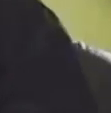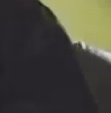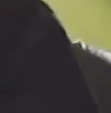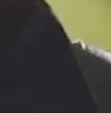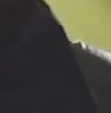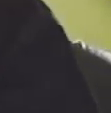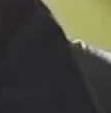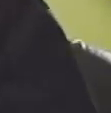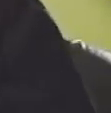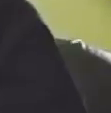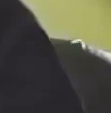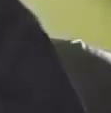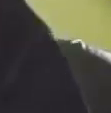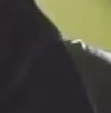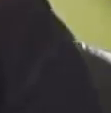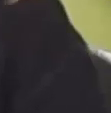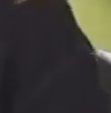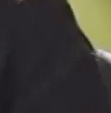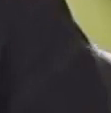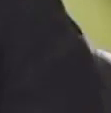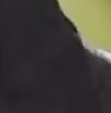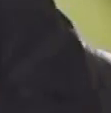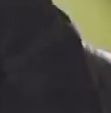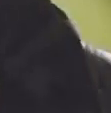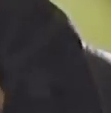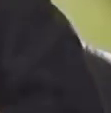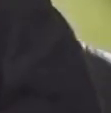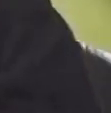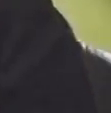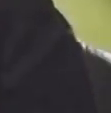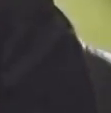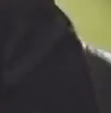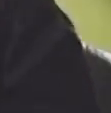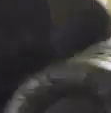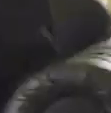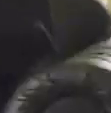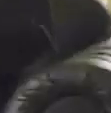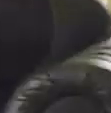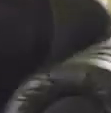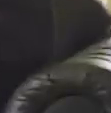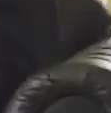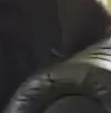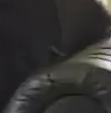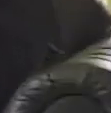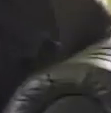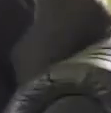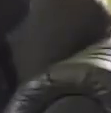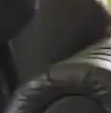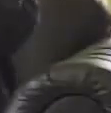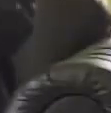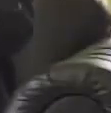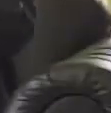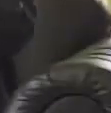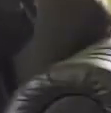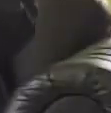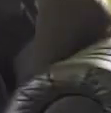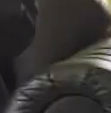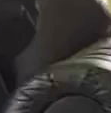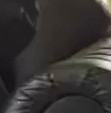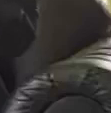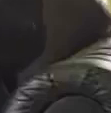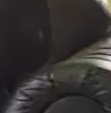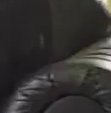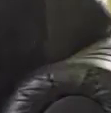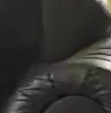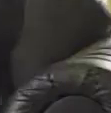trataba de leerles, pero no entendía la lectura labiofacial, fue difícil. Después, 4